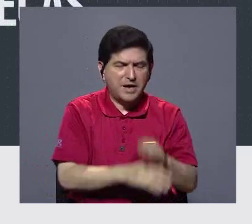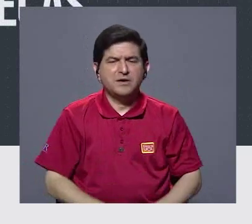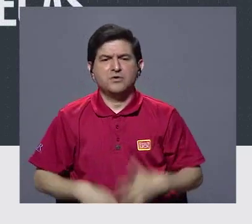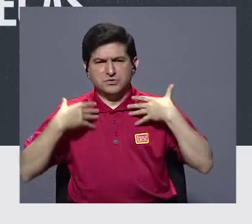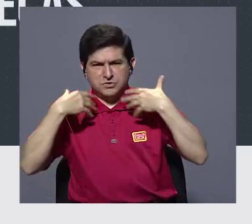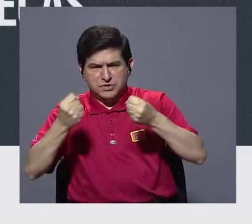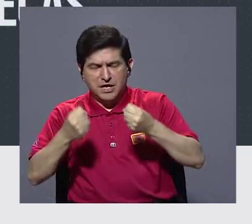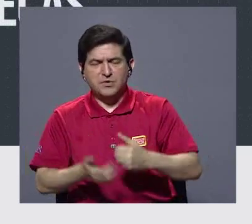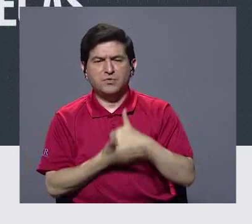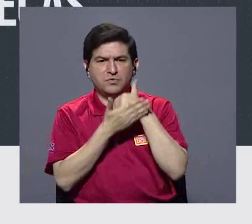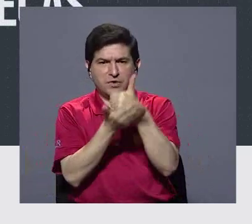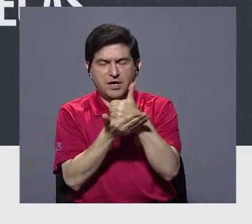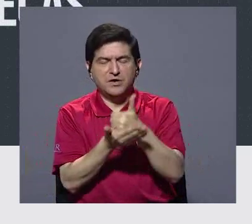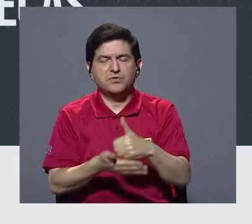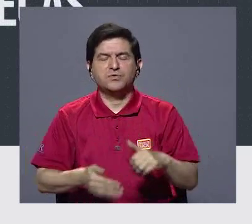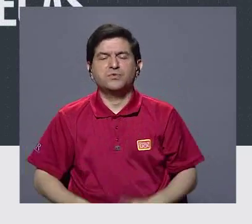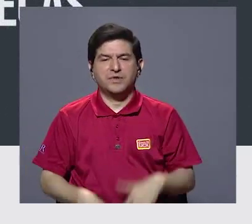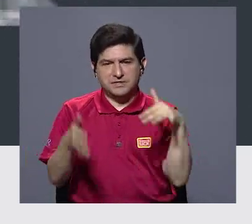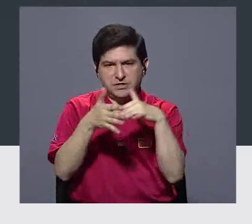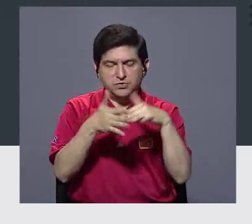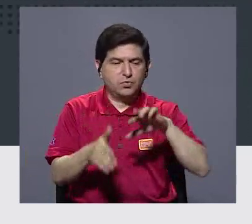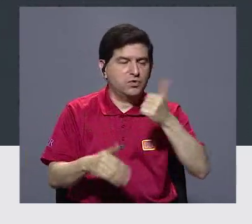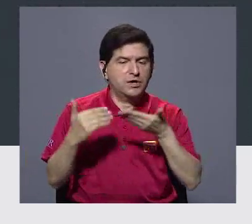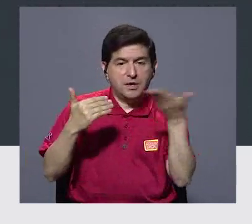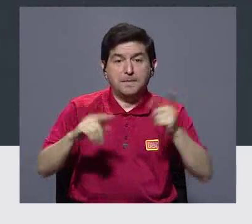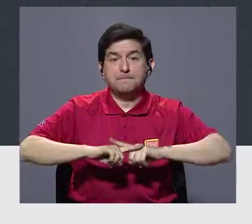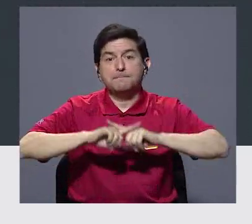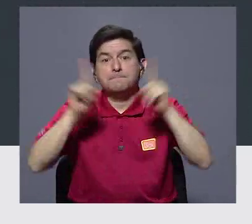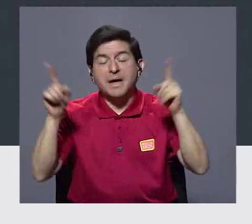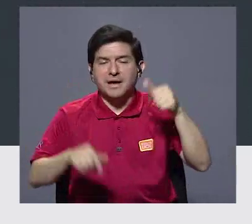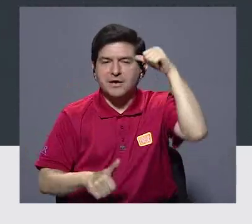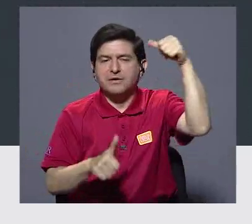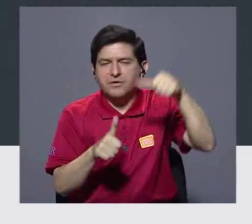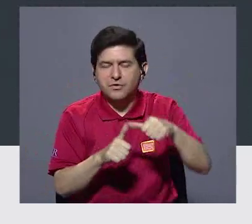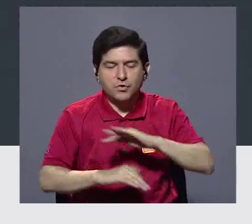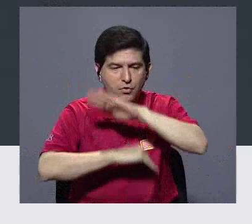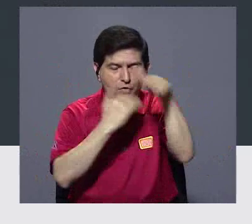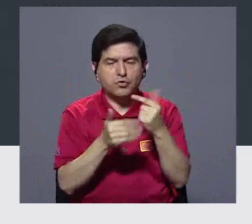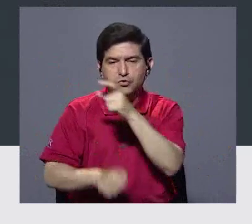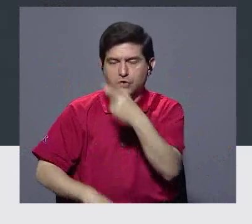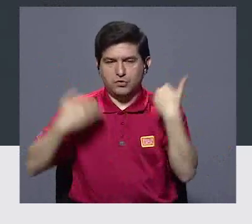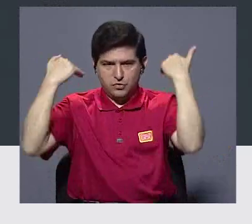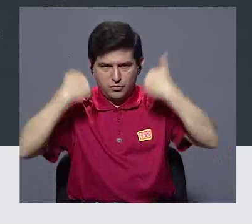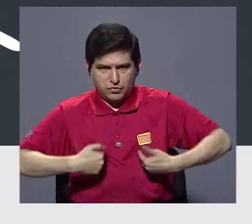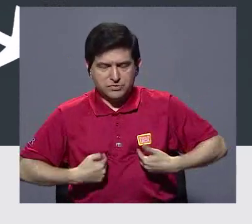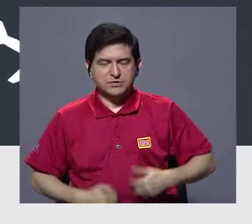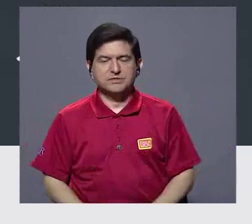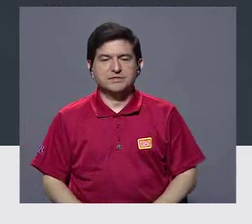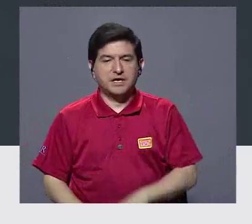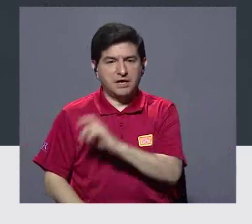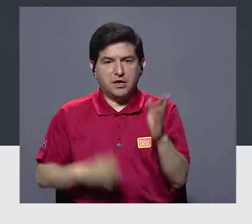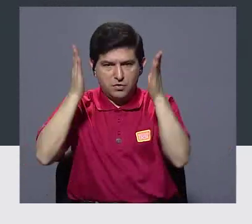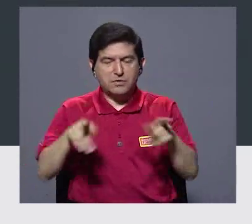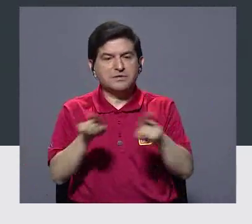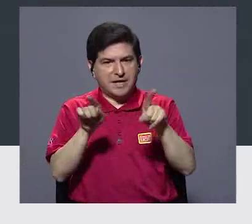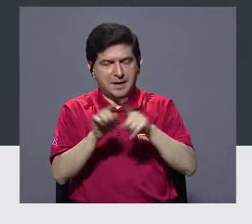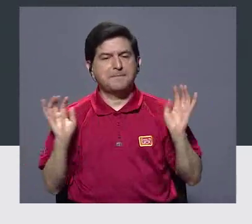estudio y otros. Pero no olvidemos que como todos los seres humanos, los y las ticas también migramos.